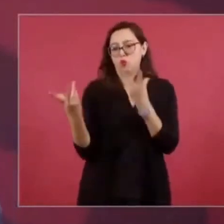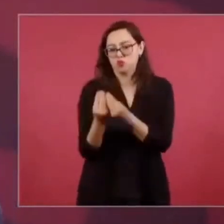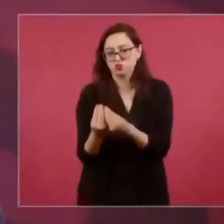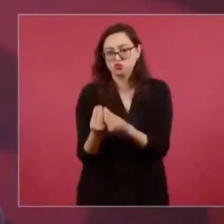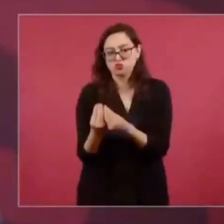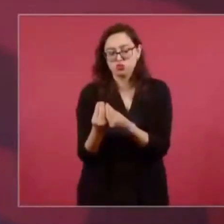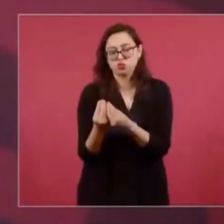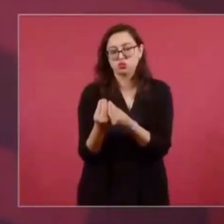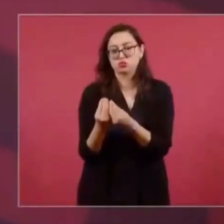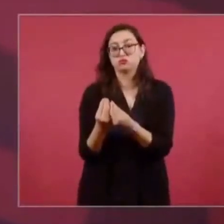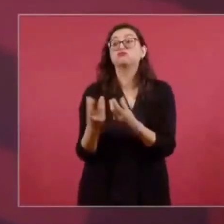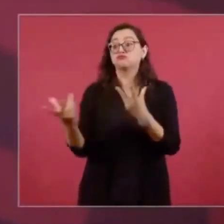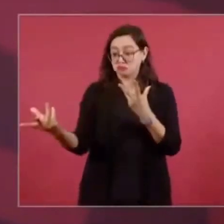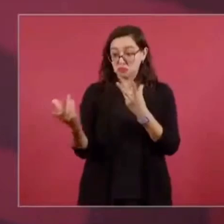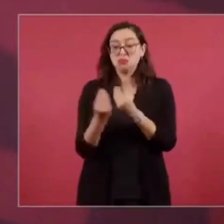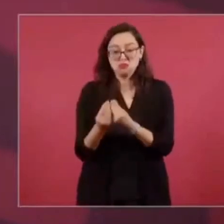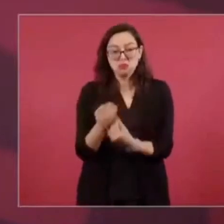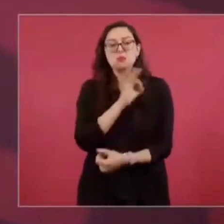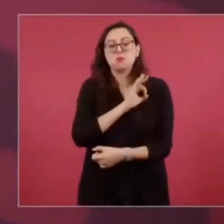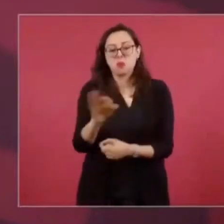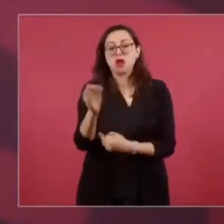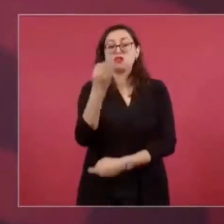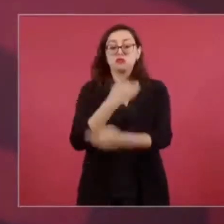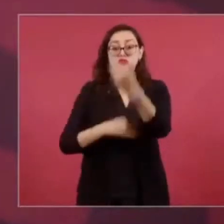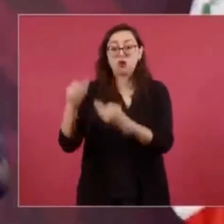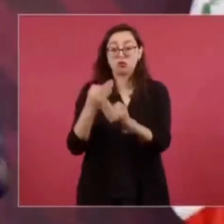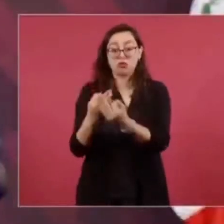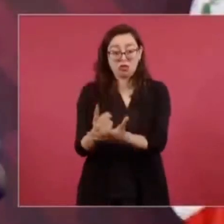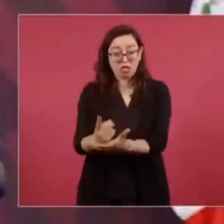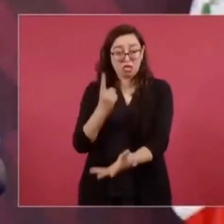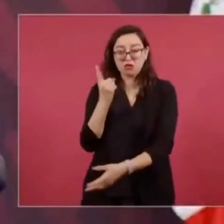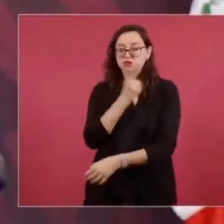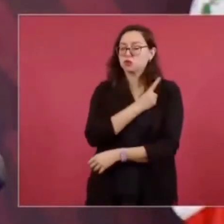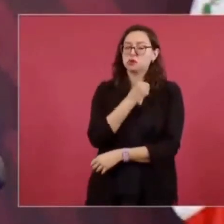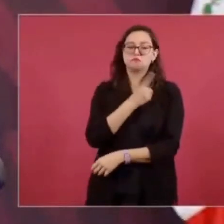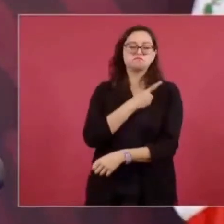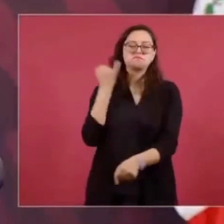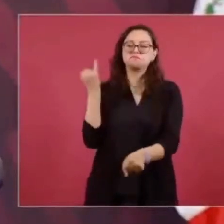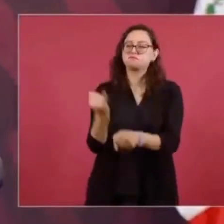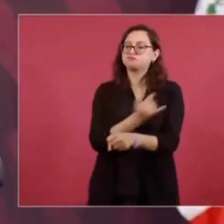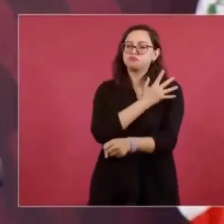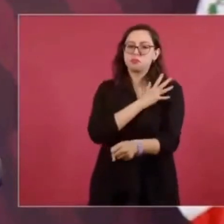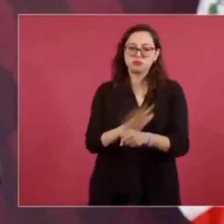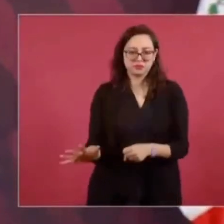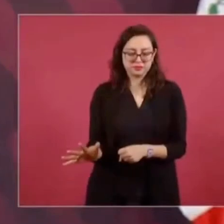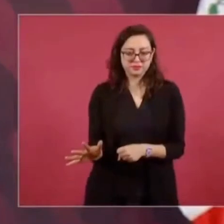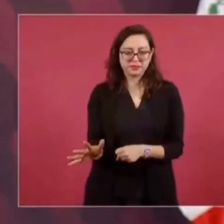Con el pueblo todo, sin el pueblo nada.